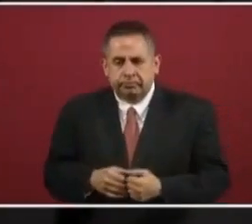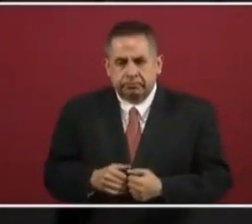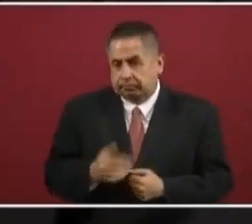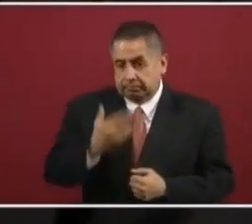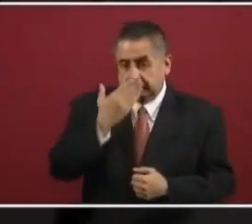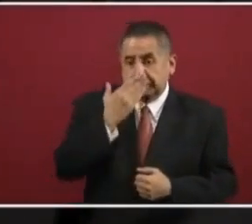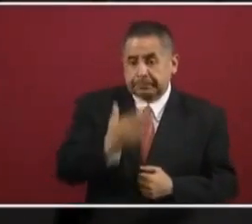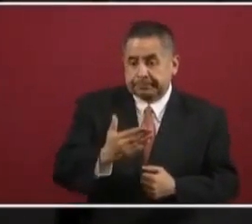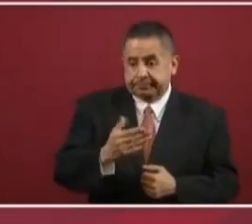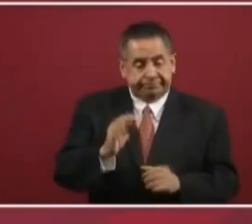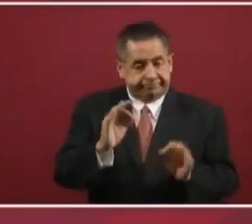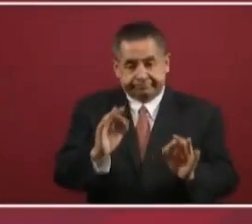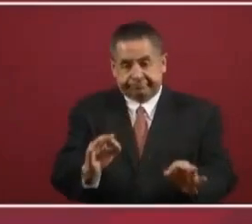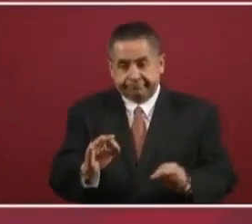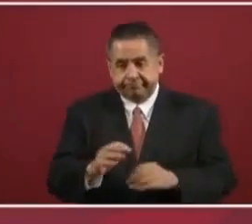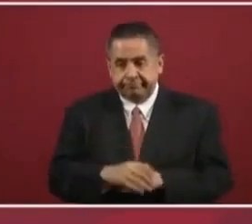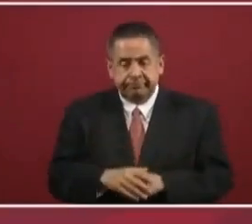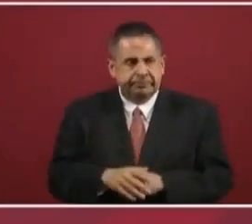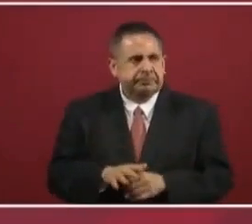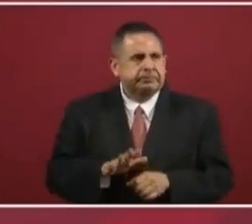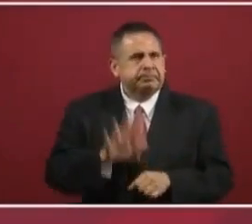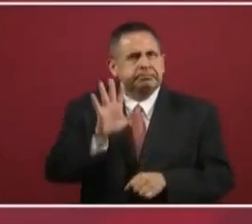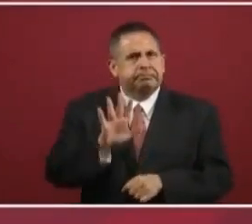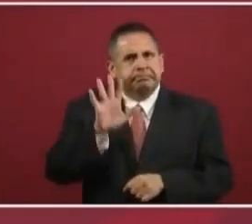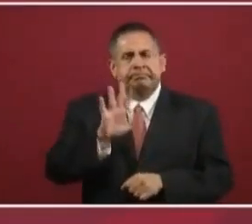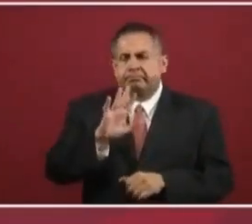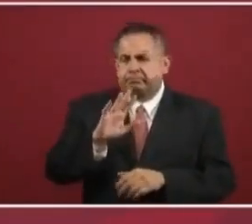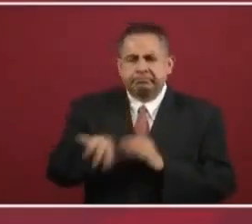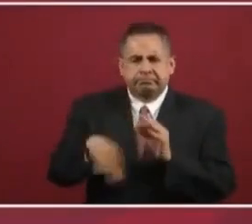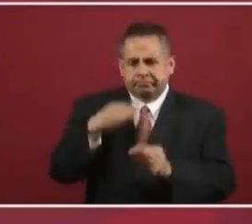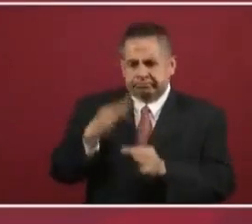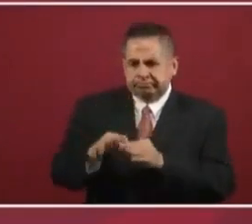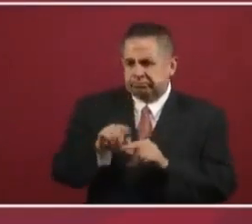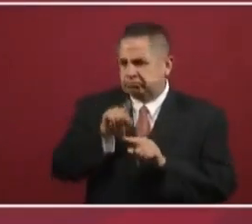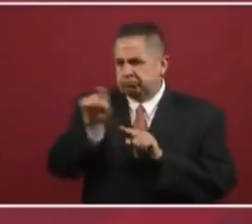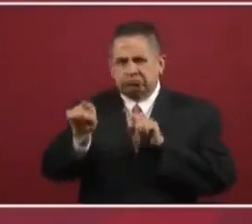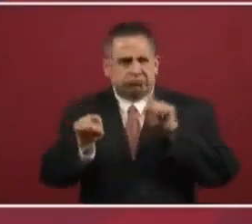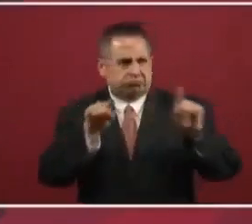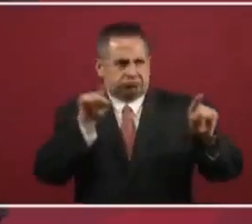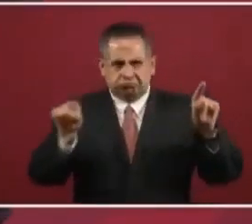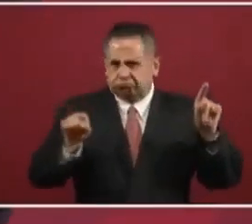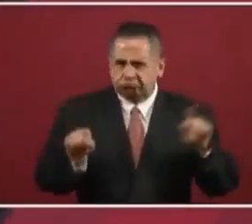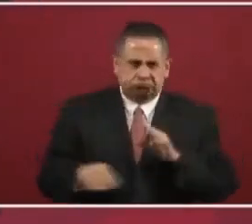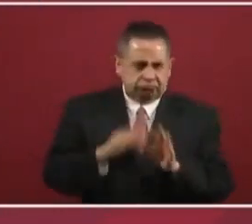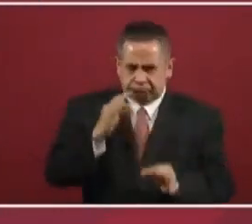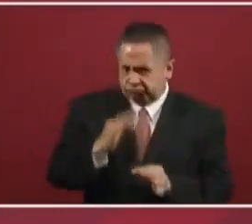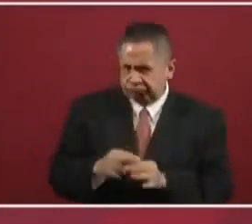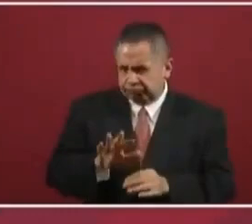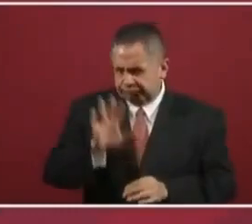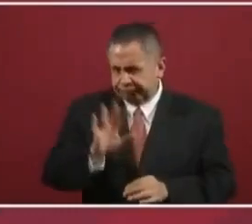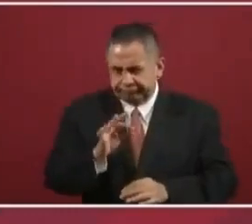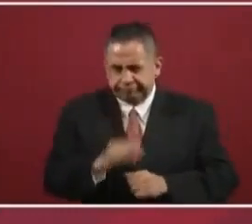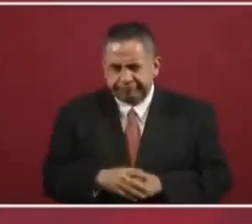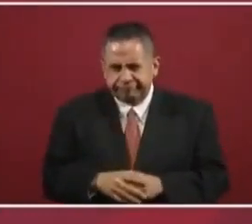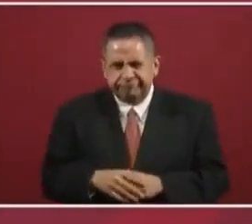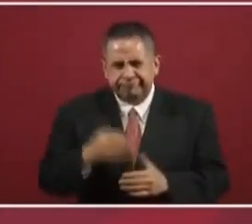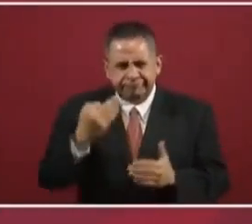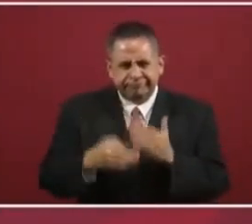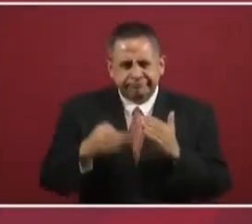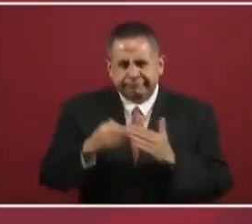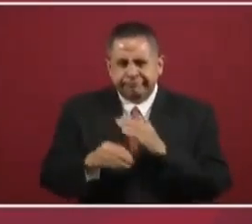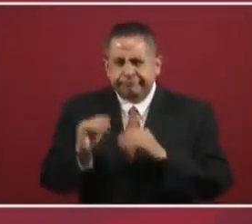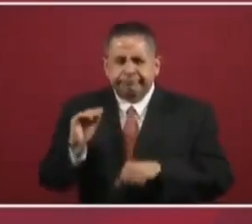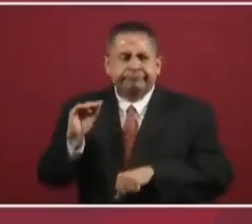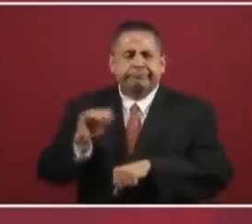están llegando ya casi todos a su destino falta que